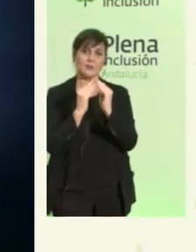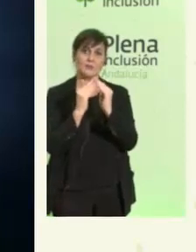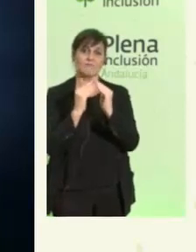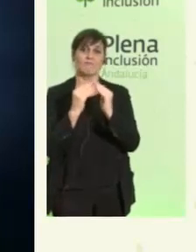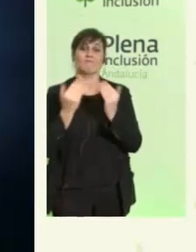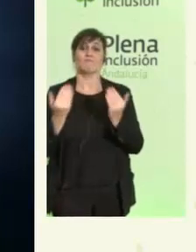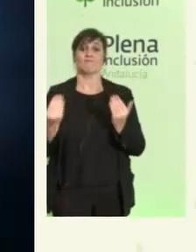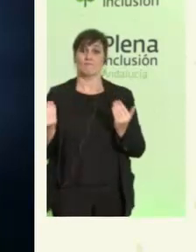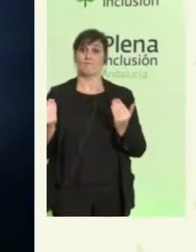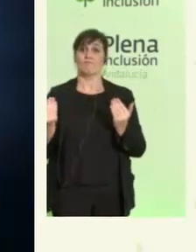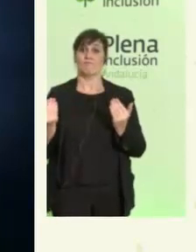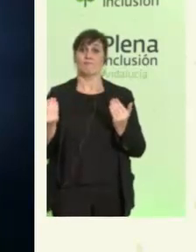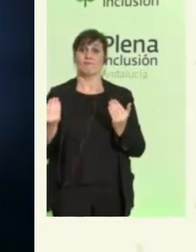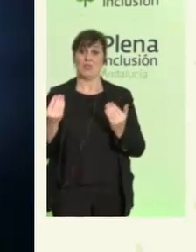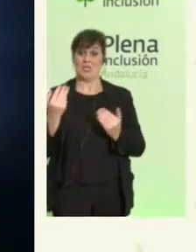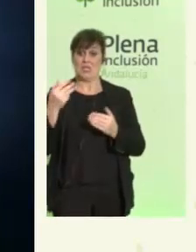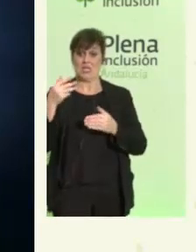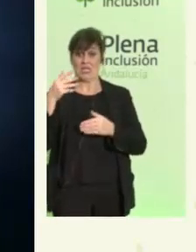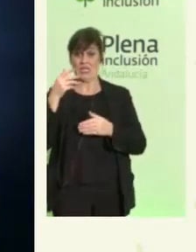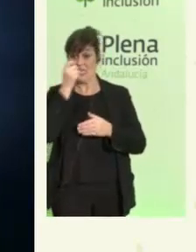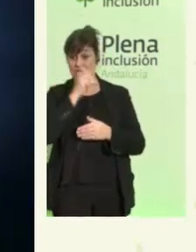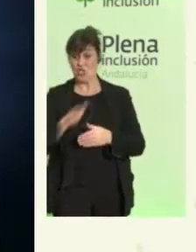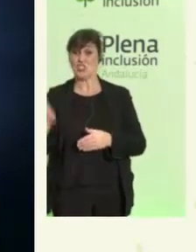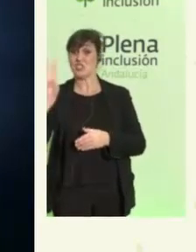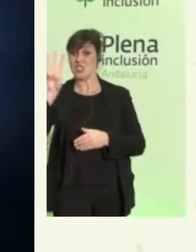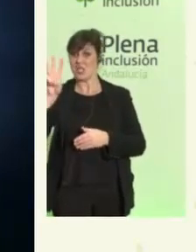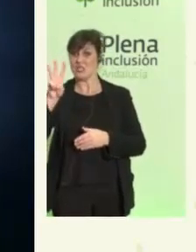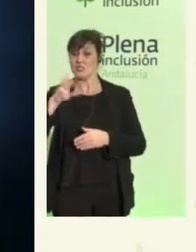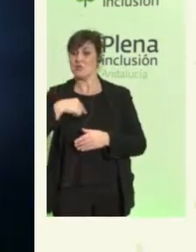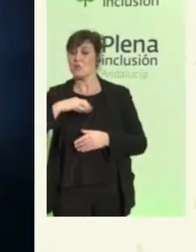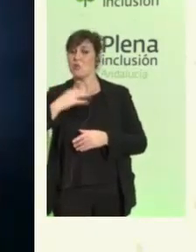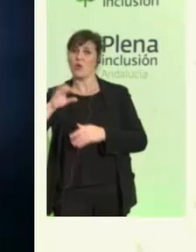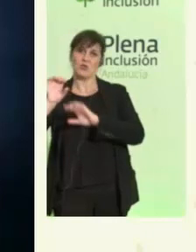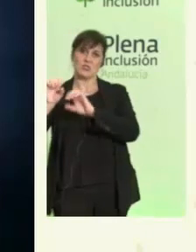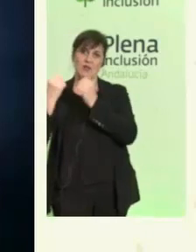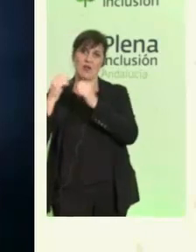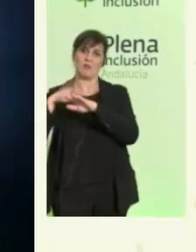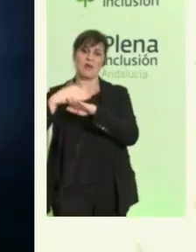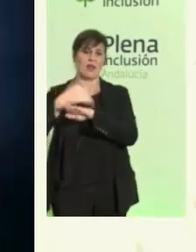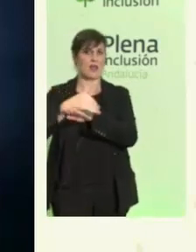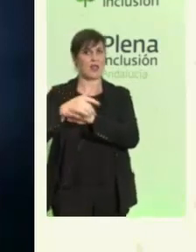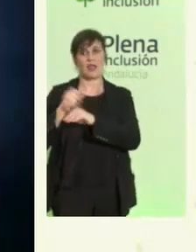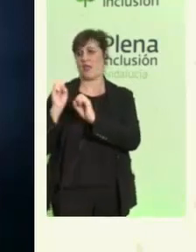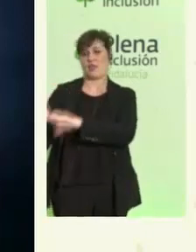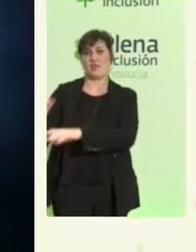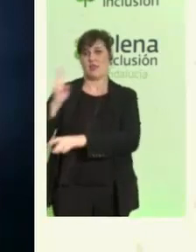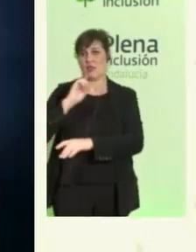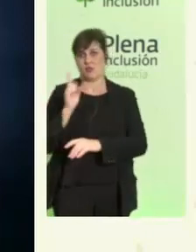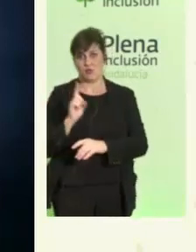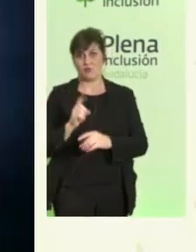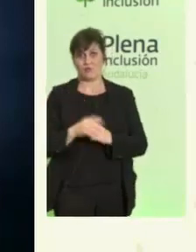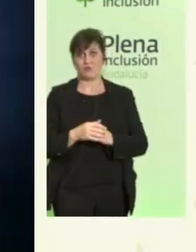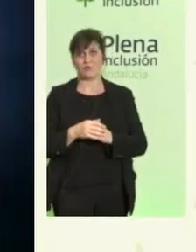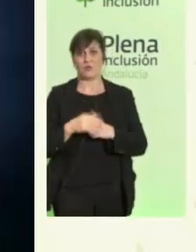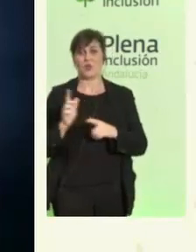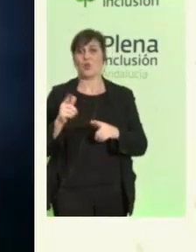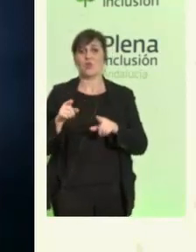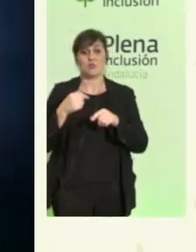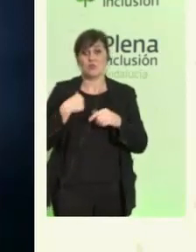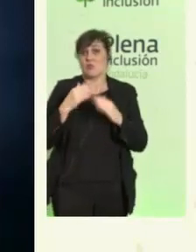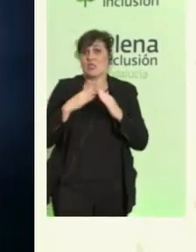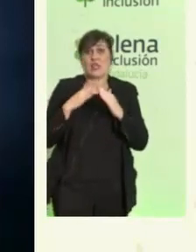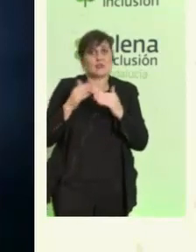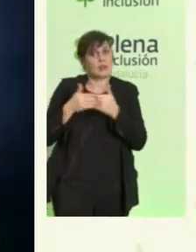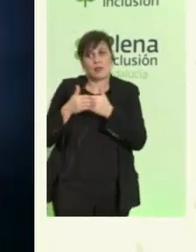Y hay 3 niños a los que puedo salvar de acabar en la calle. Por lo tanto, abrí mi